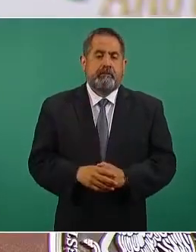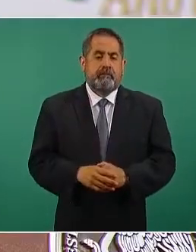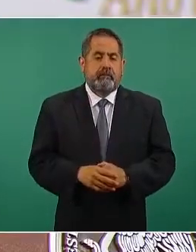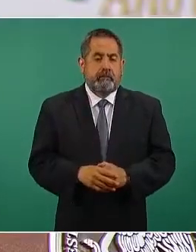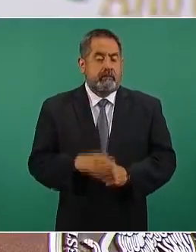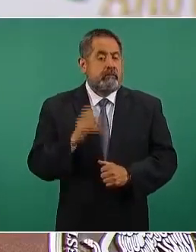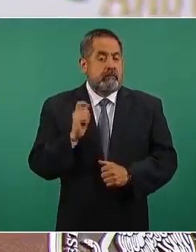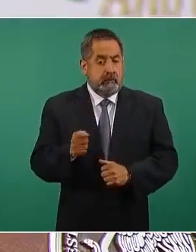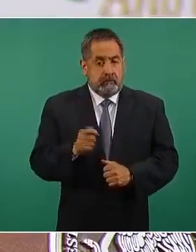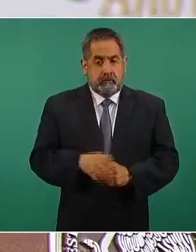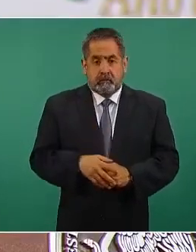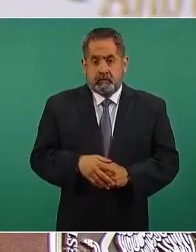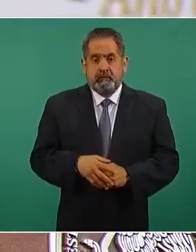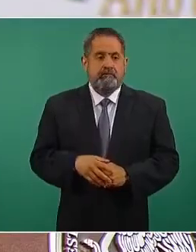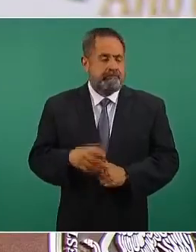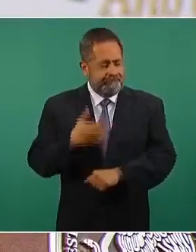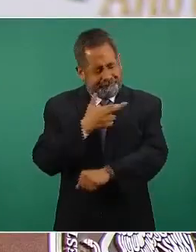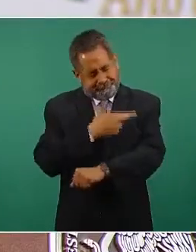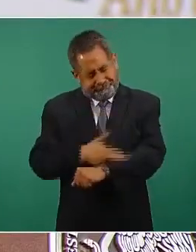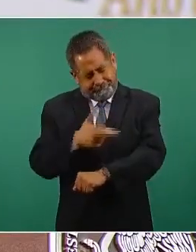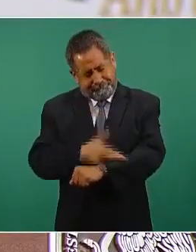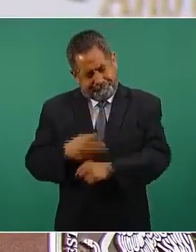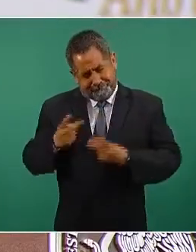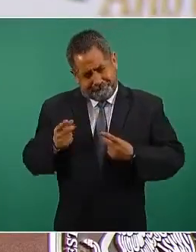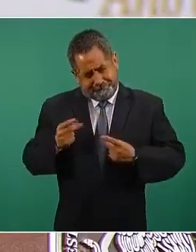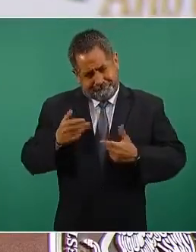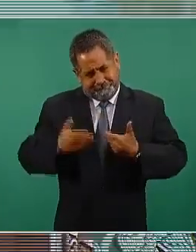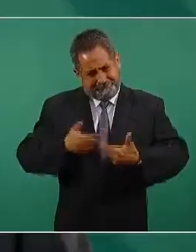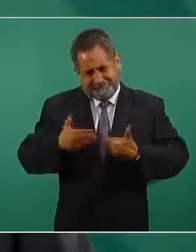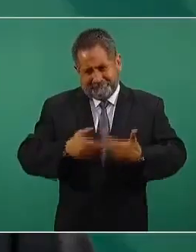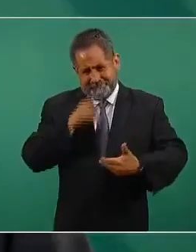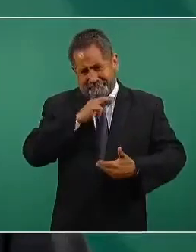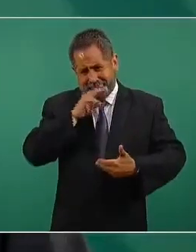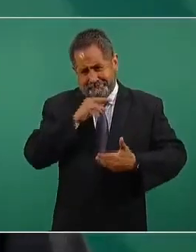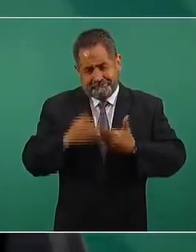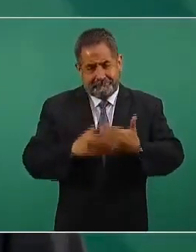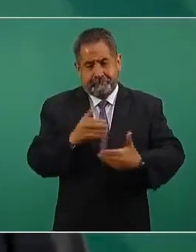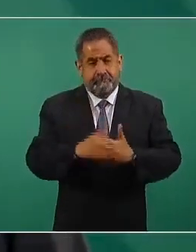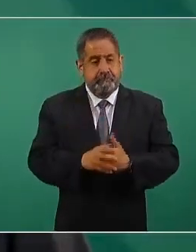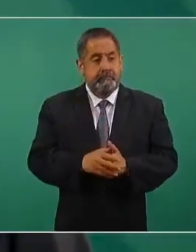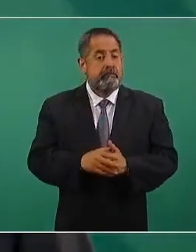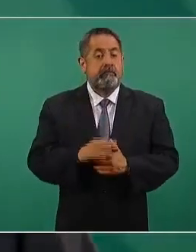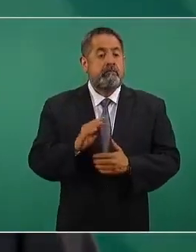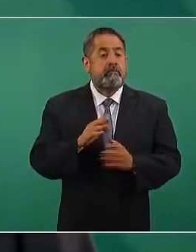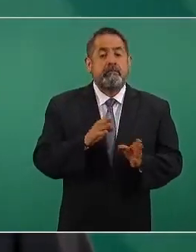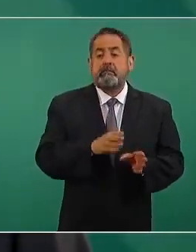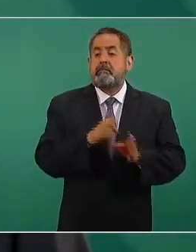Desde luego vamos a apurarnos, porque si ya vamos a comenzar